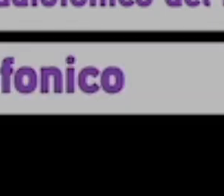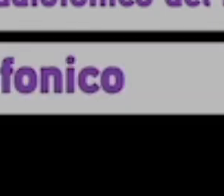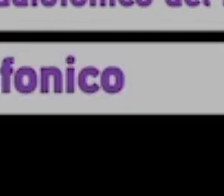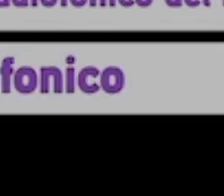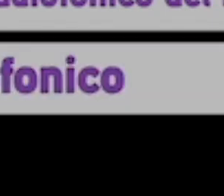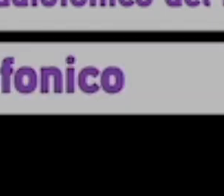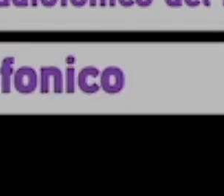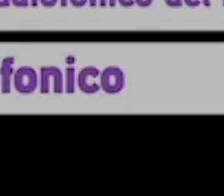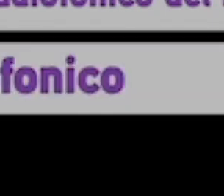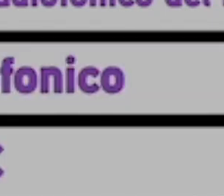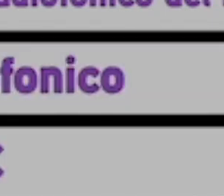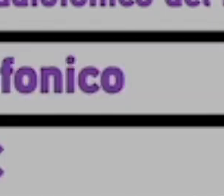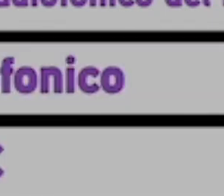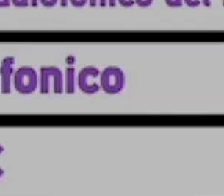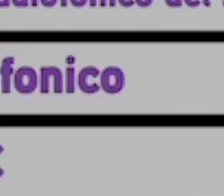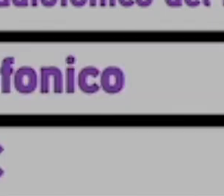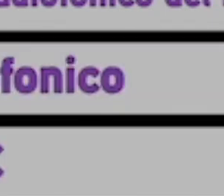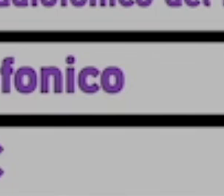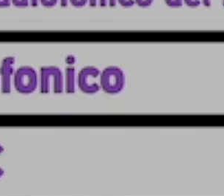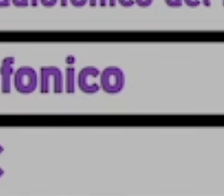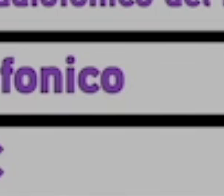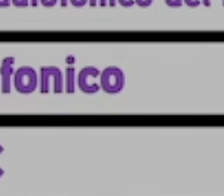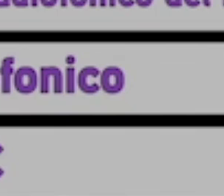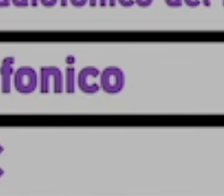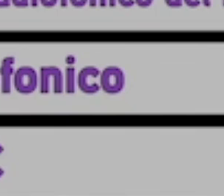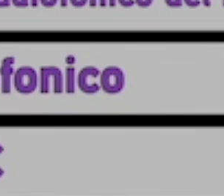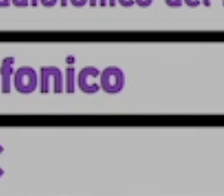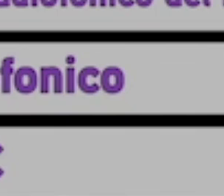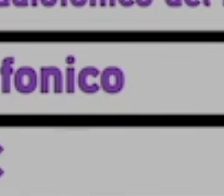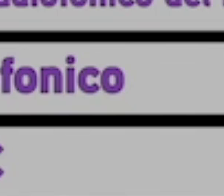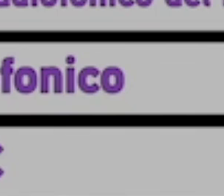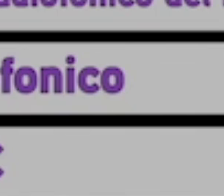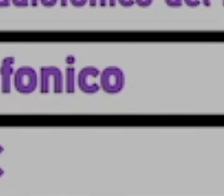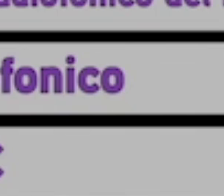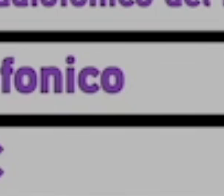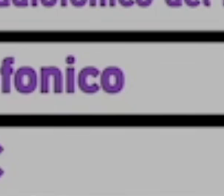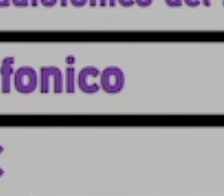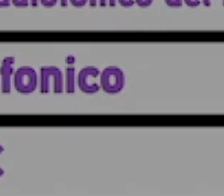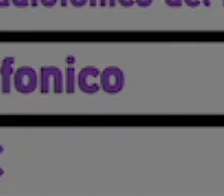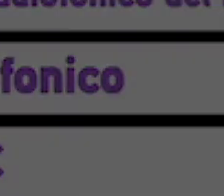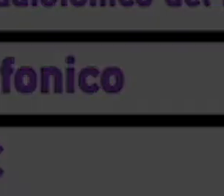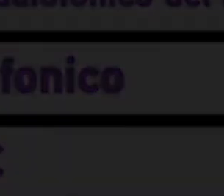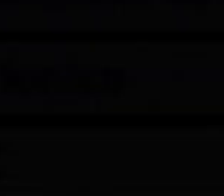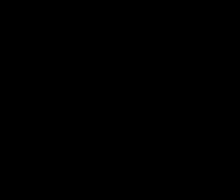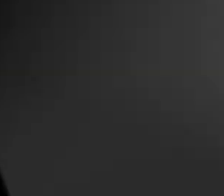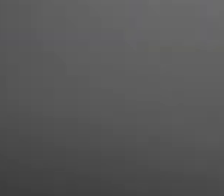programa-radiofónico, y en Twitter, la urna-IEC. Queremos tener comunicación con usted. Pásenla muy bien. Hasta la próxima